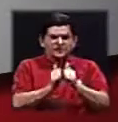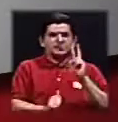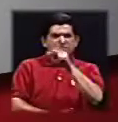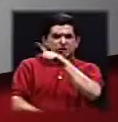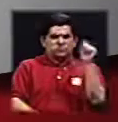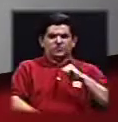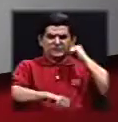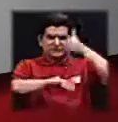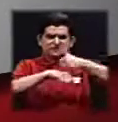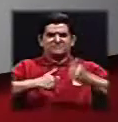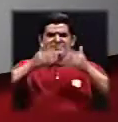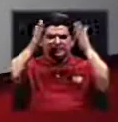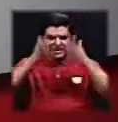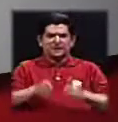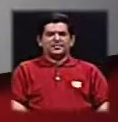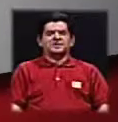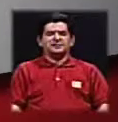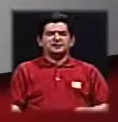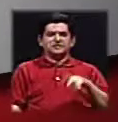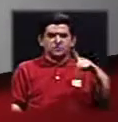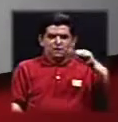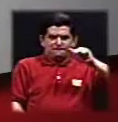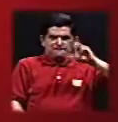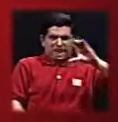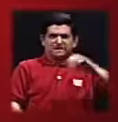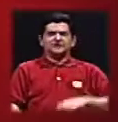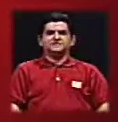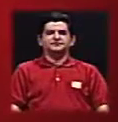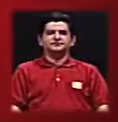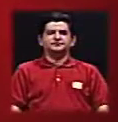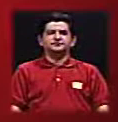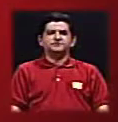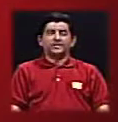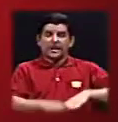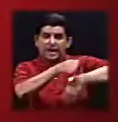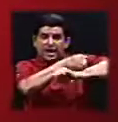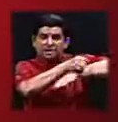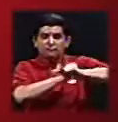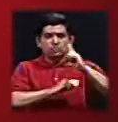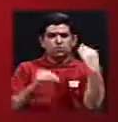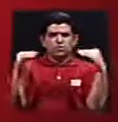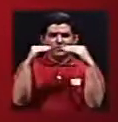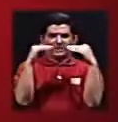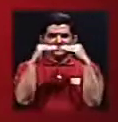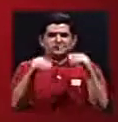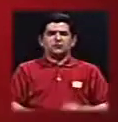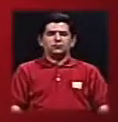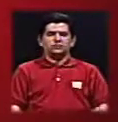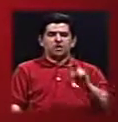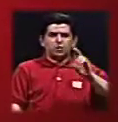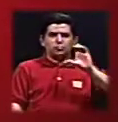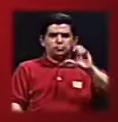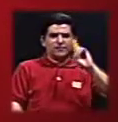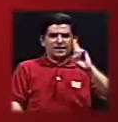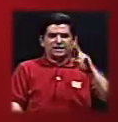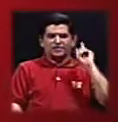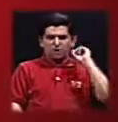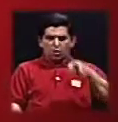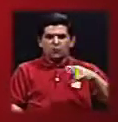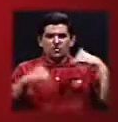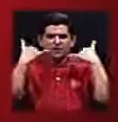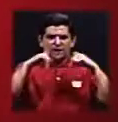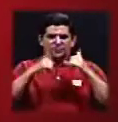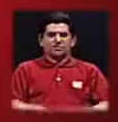meses candidato del Partido Acción Ciudadana. Y en el fútbol de segunda división, la UCR forzada a